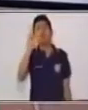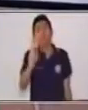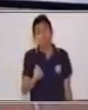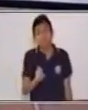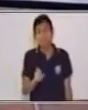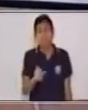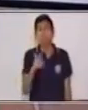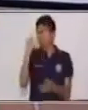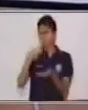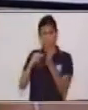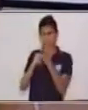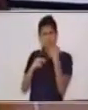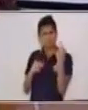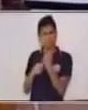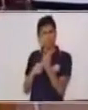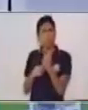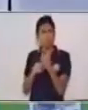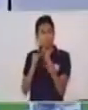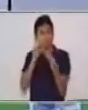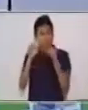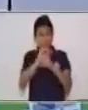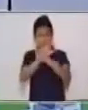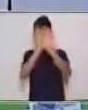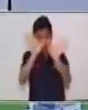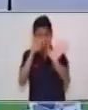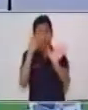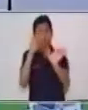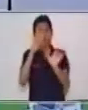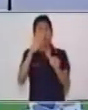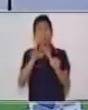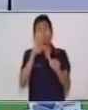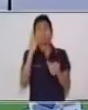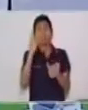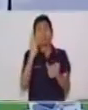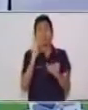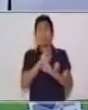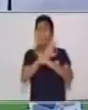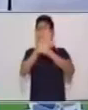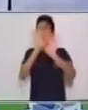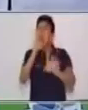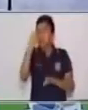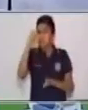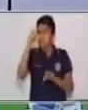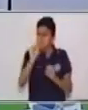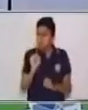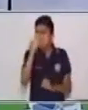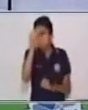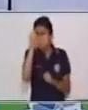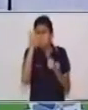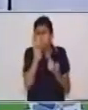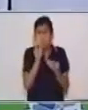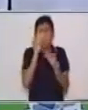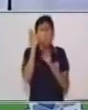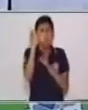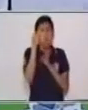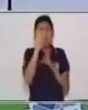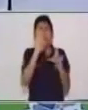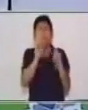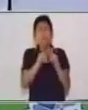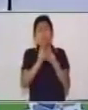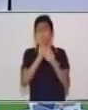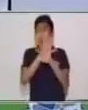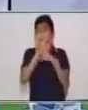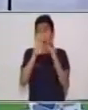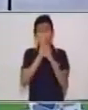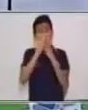a entrar las conjunciones subordinantes, ¿ok? Entonces sí lo debemos de tener muy en claro, en realidad, todo lo que se